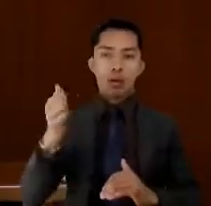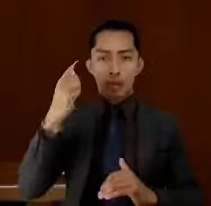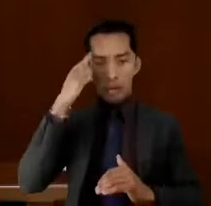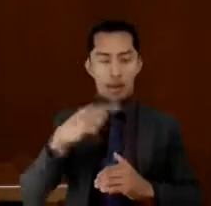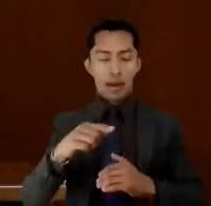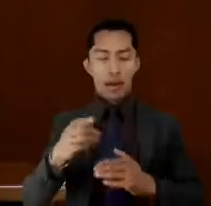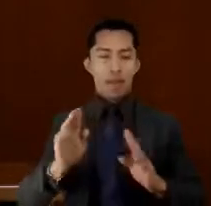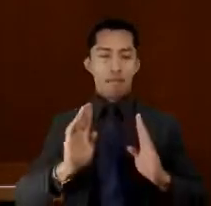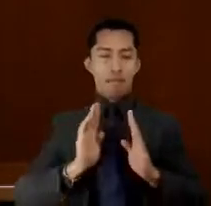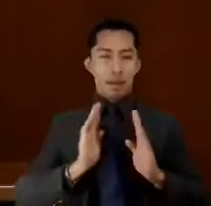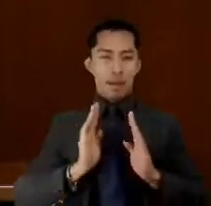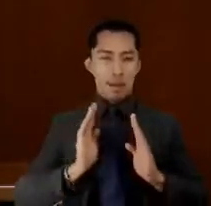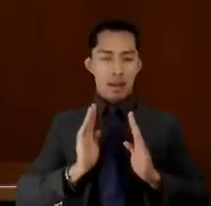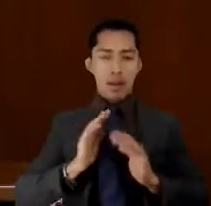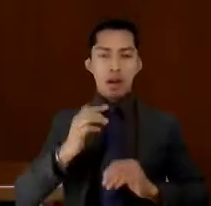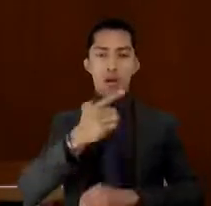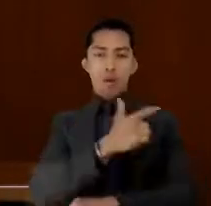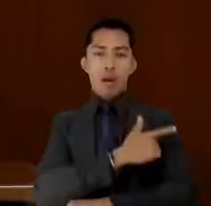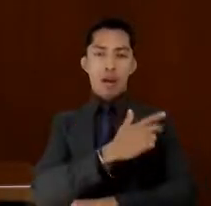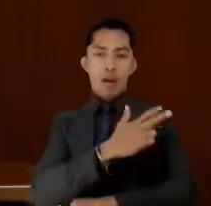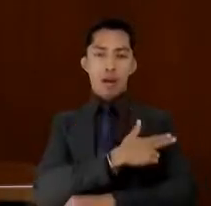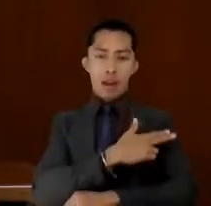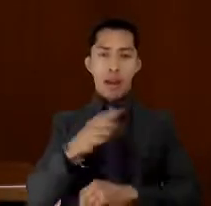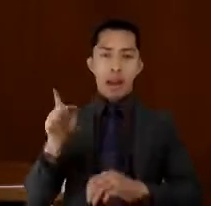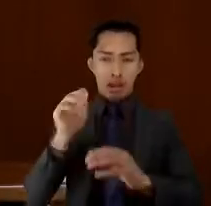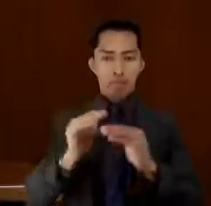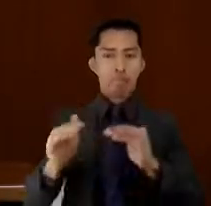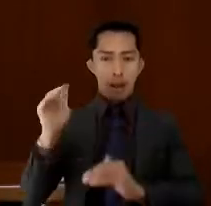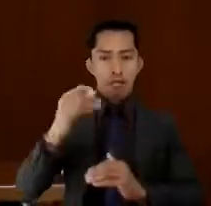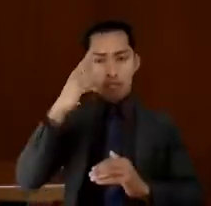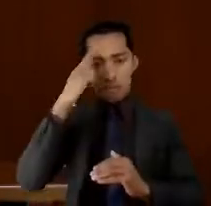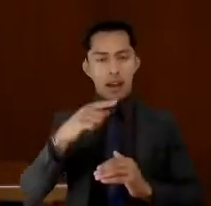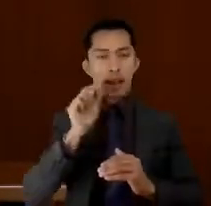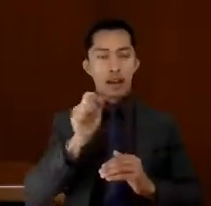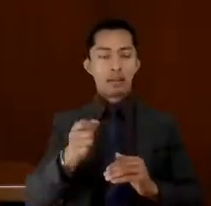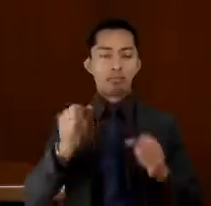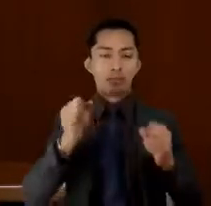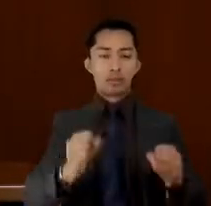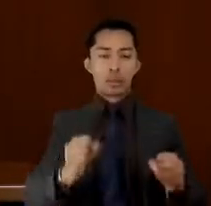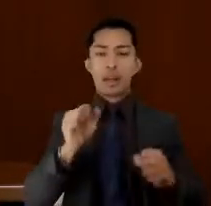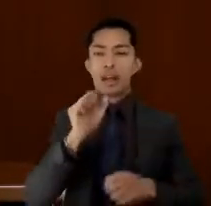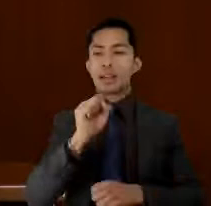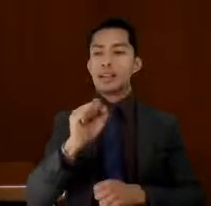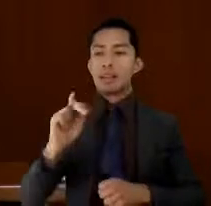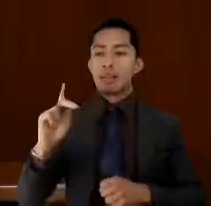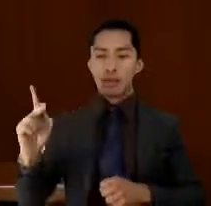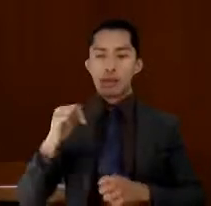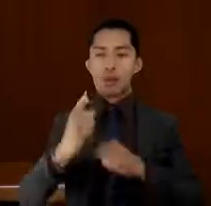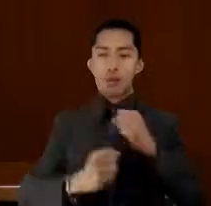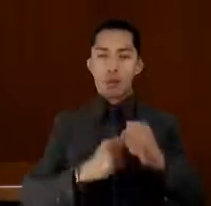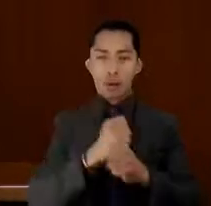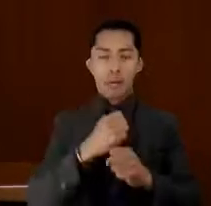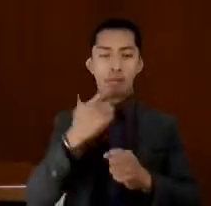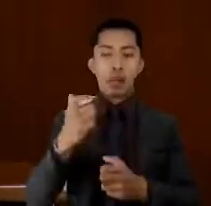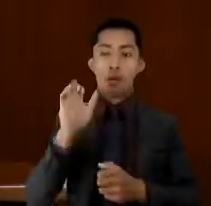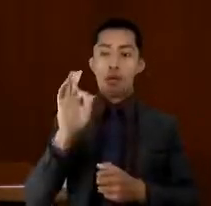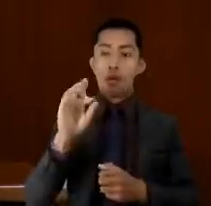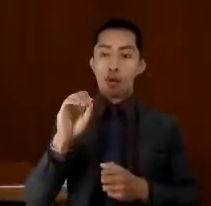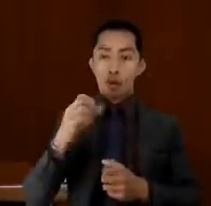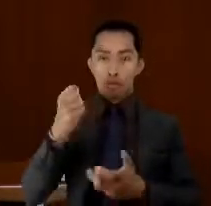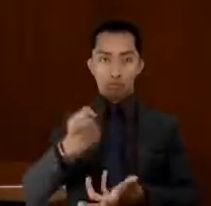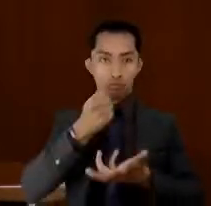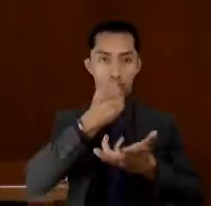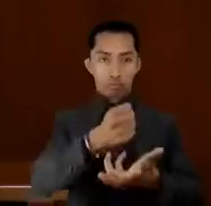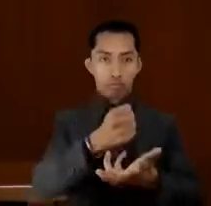Armada Permanente y la Guardia Nacional para tareas de seguridad pública cada año. Los recursos de dicho fondo no podrán